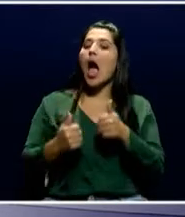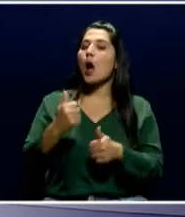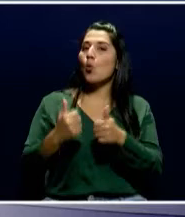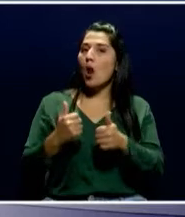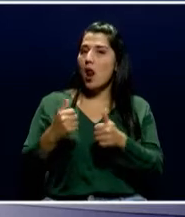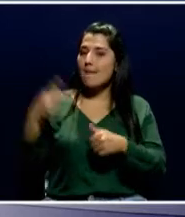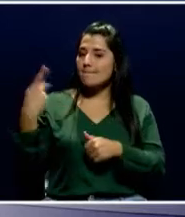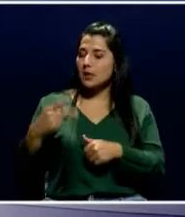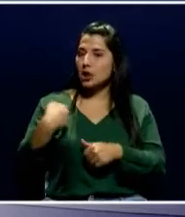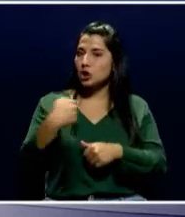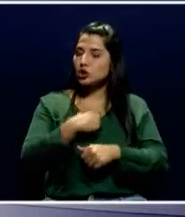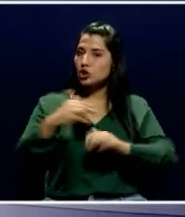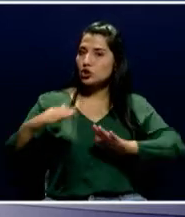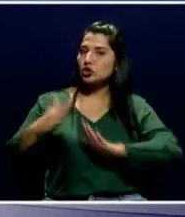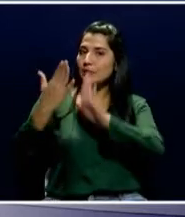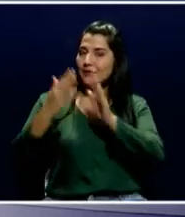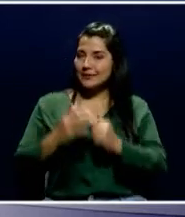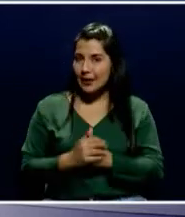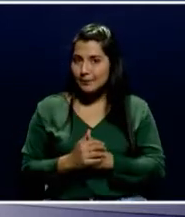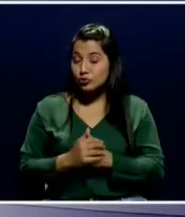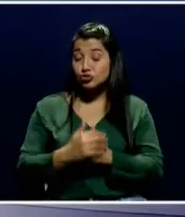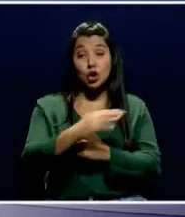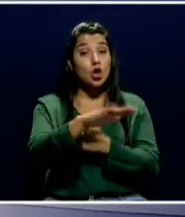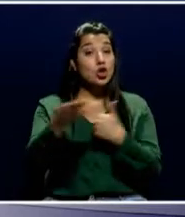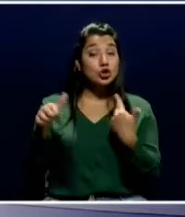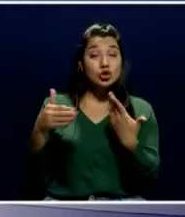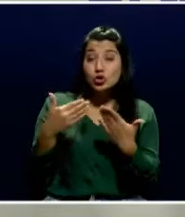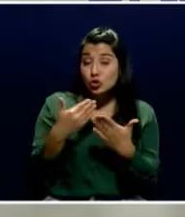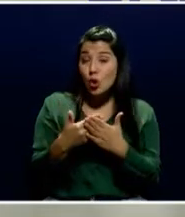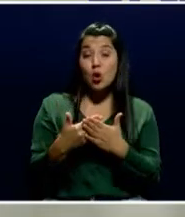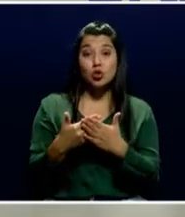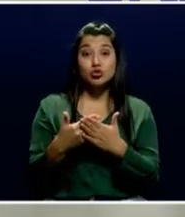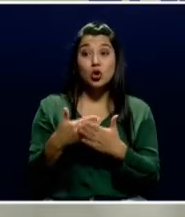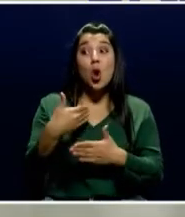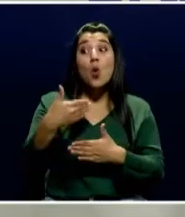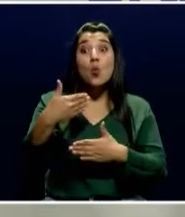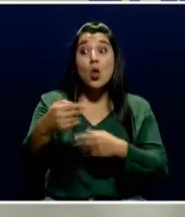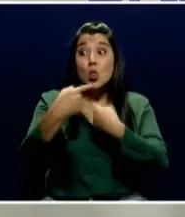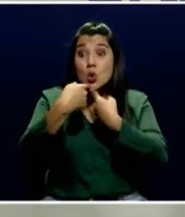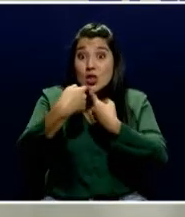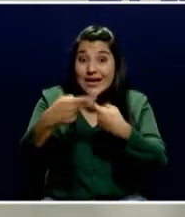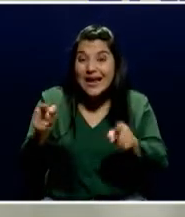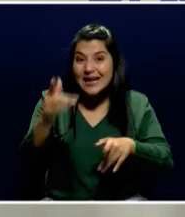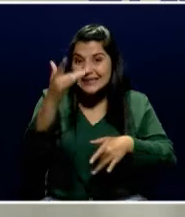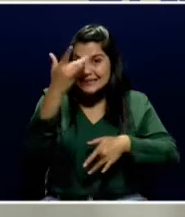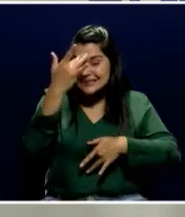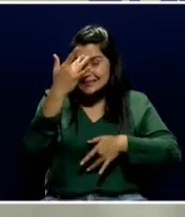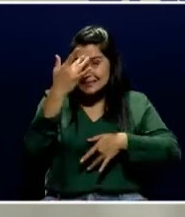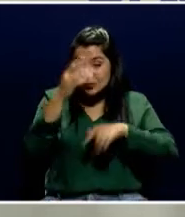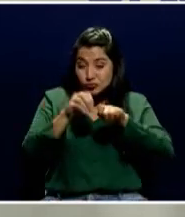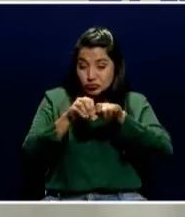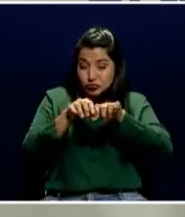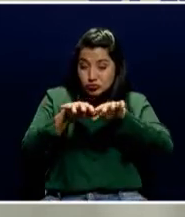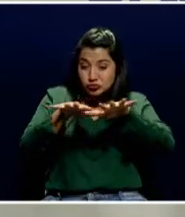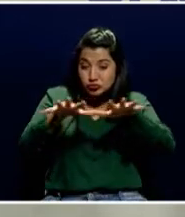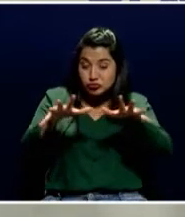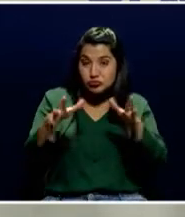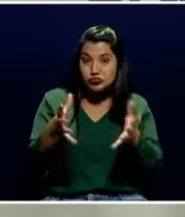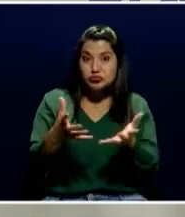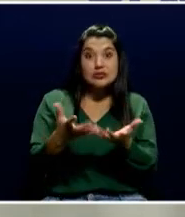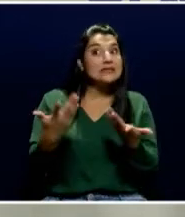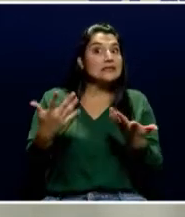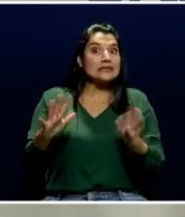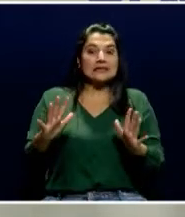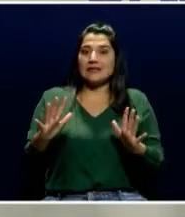enfrentando. Todos prácticamente, al declararse la pandemia, estamos expuestos a ese factor de peligro,